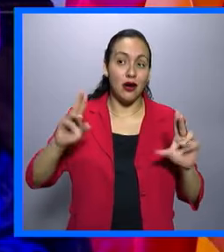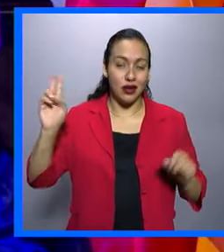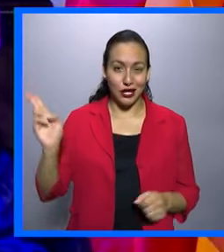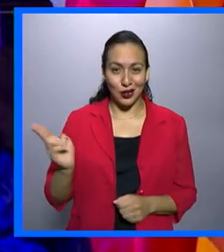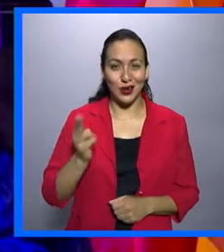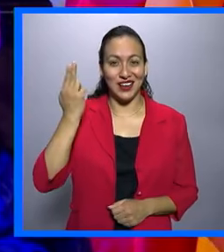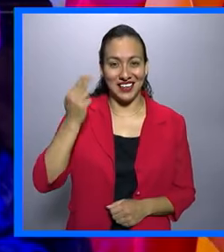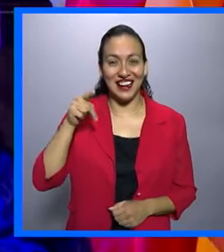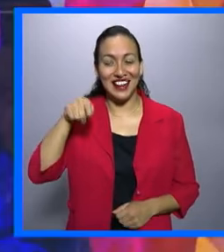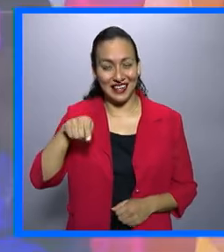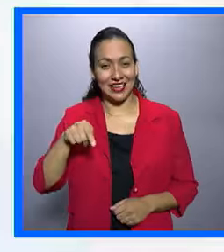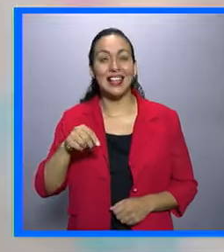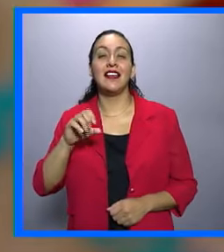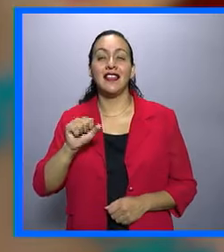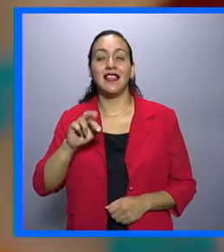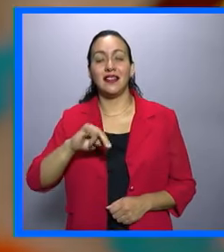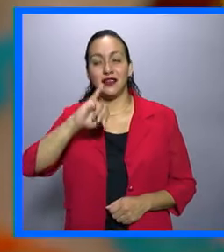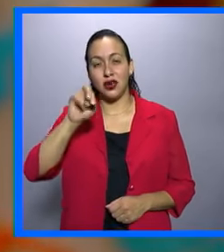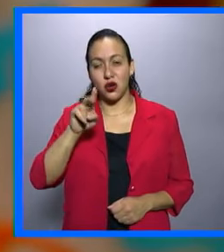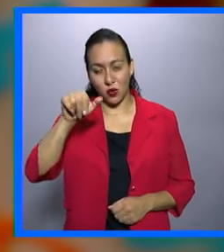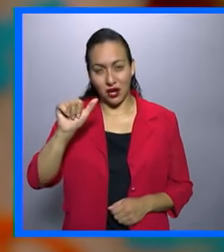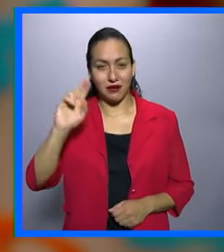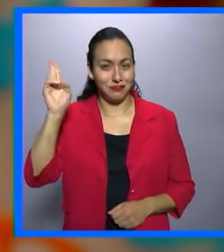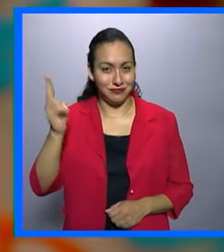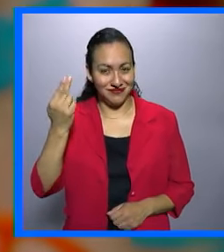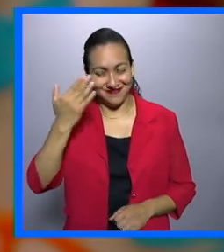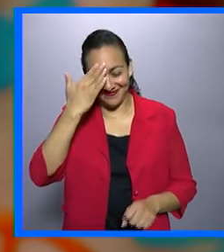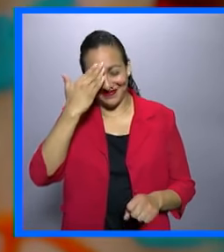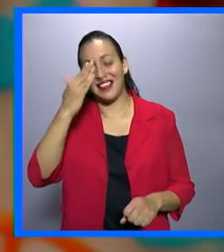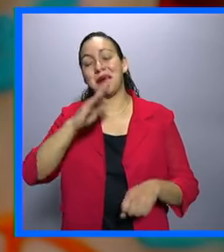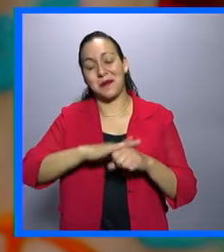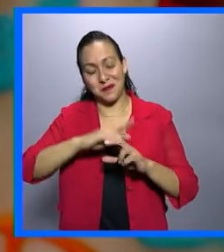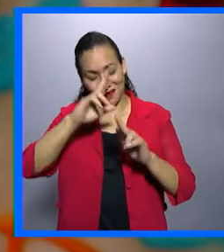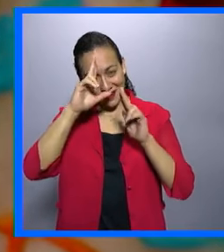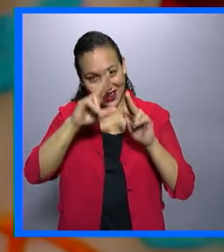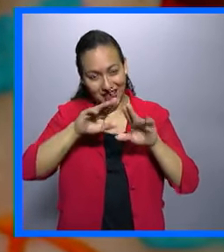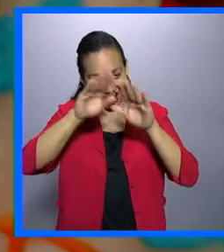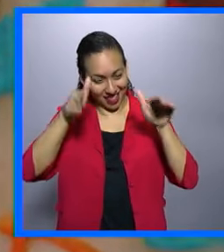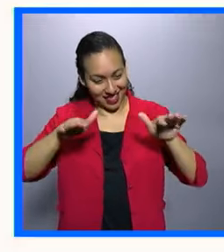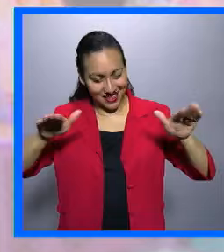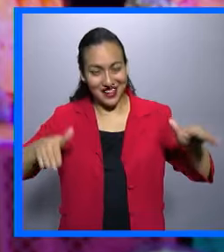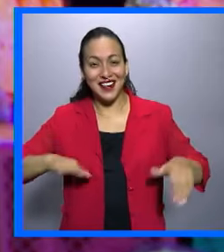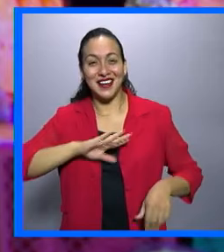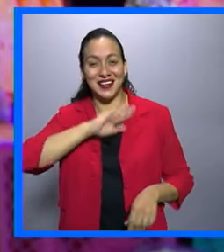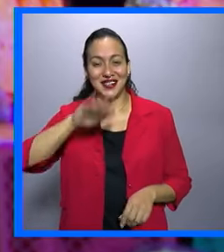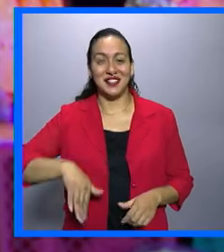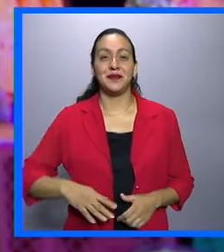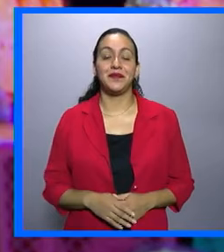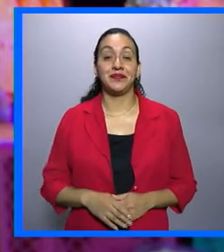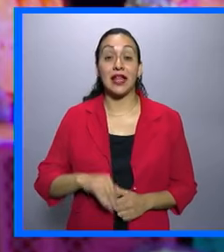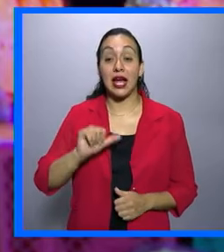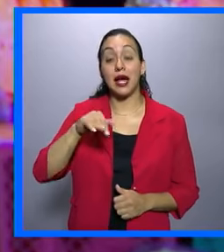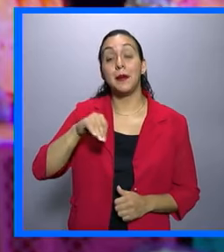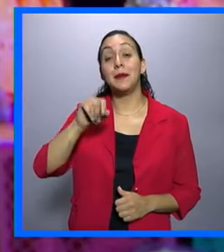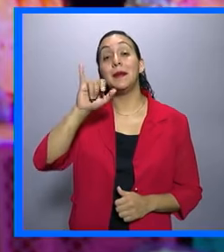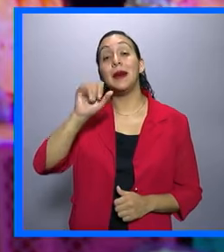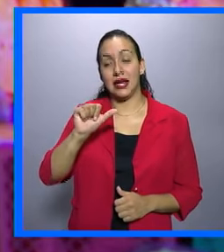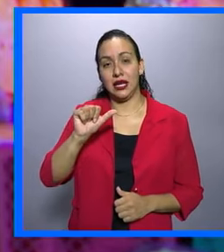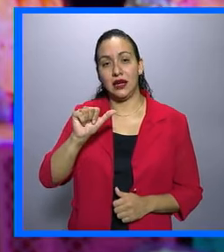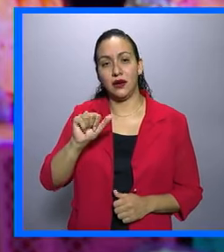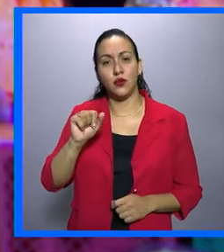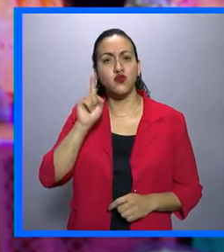del Claustro de Sor Juana le rinde un homenaje con su tradicional altar de muertos. Amalia Hernández no nada más fue una